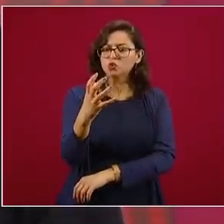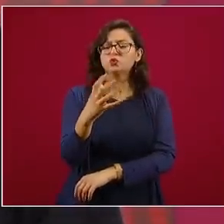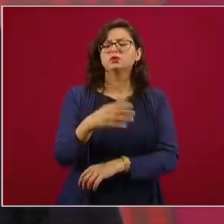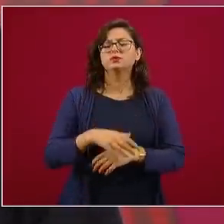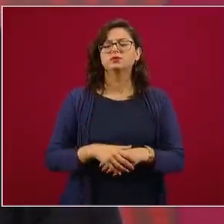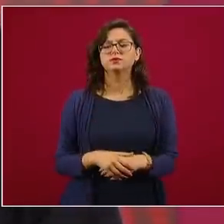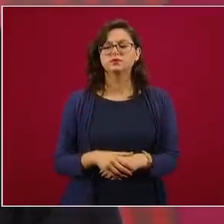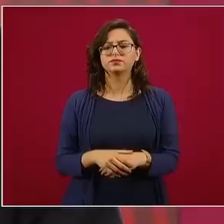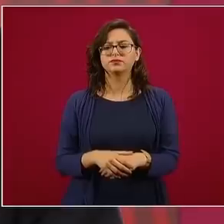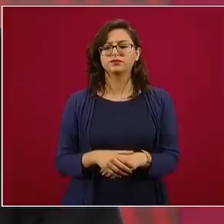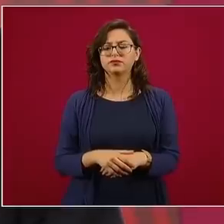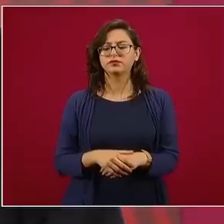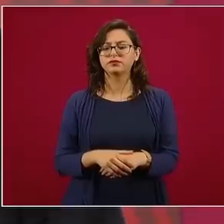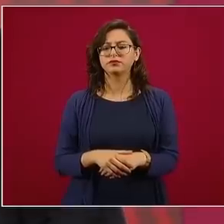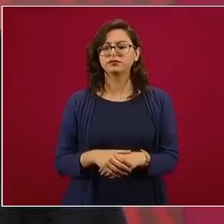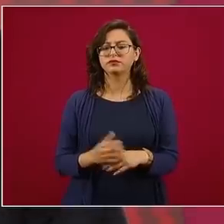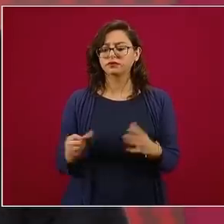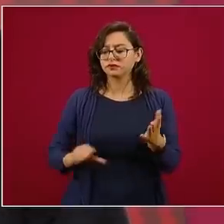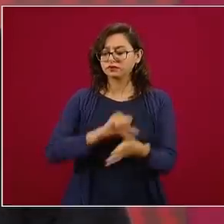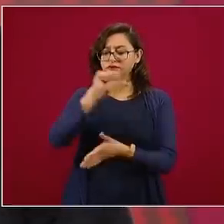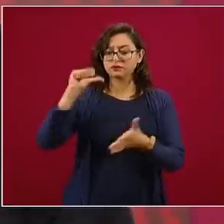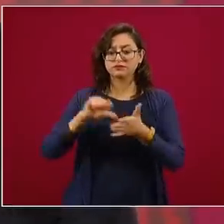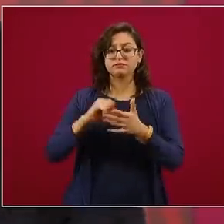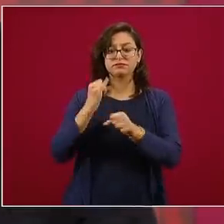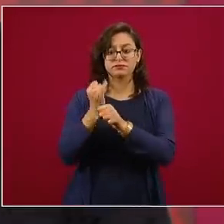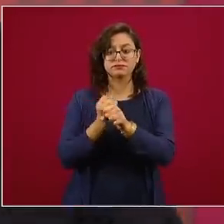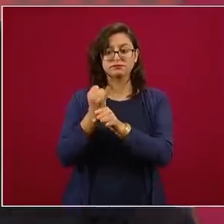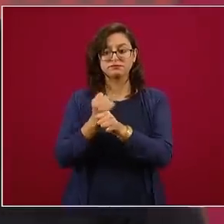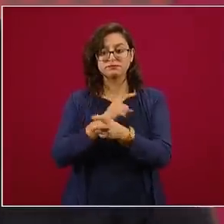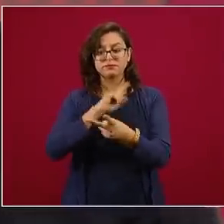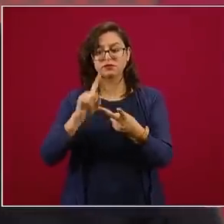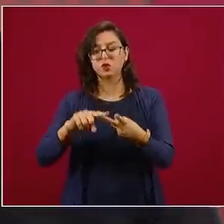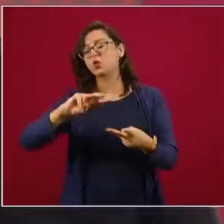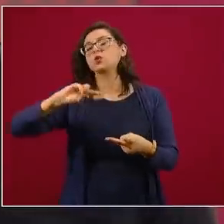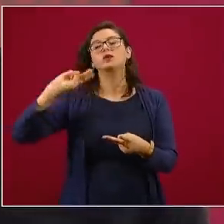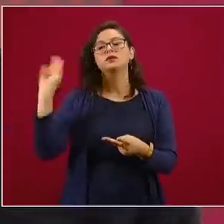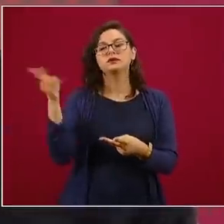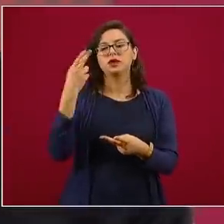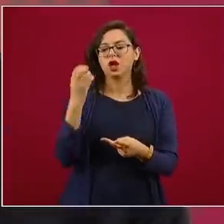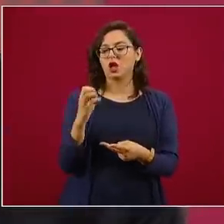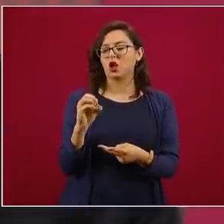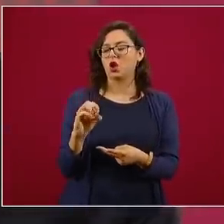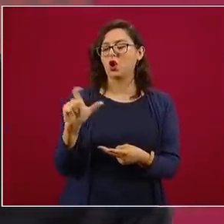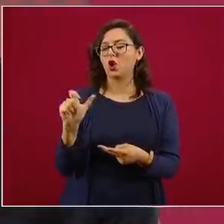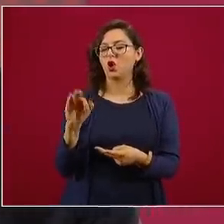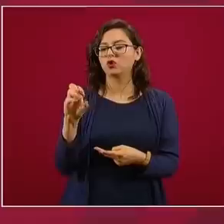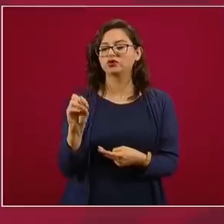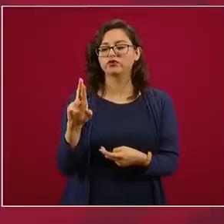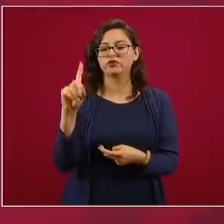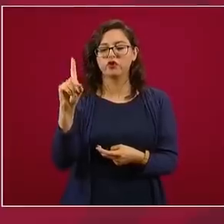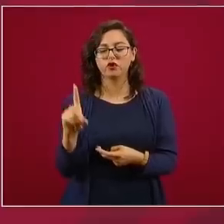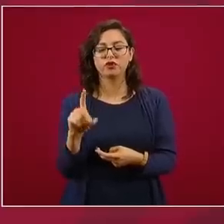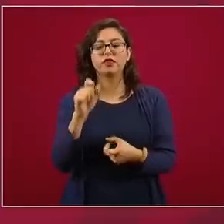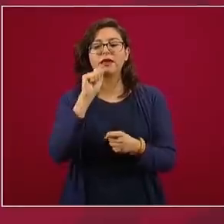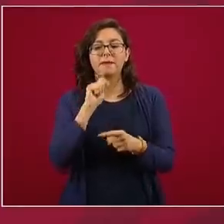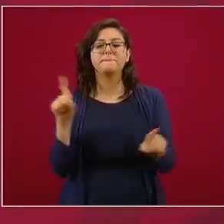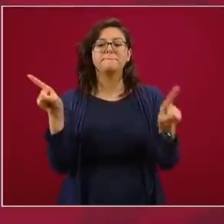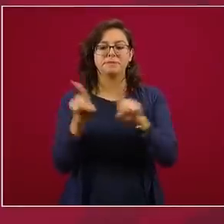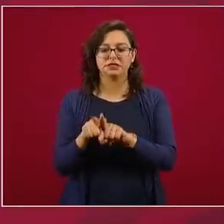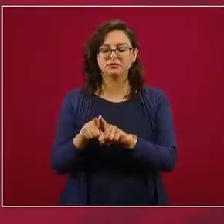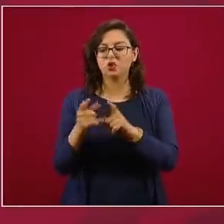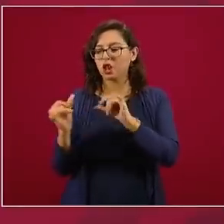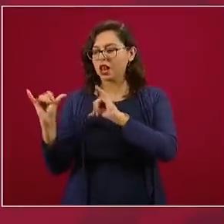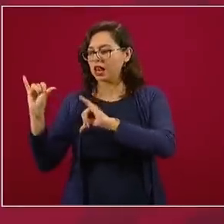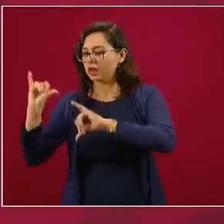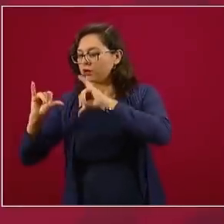tanto por el Centro de Investigaciones, la Universidad de Oxford, como por los